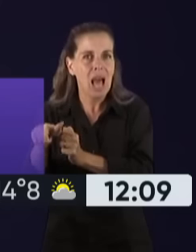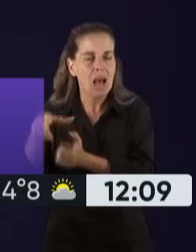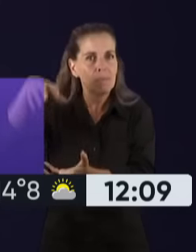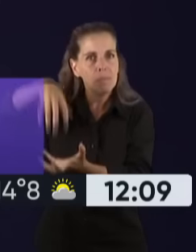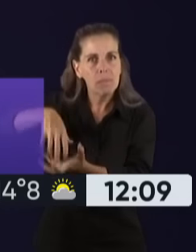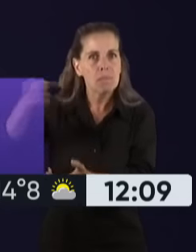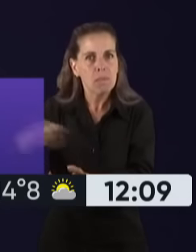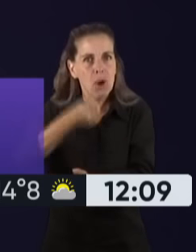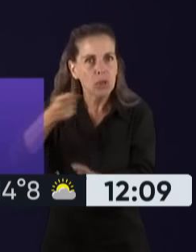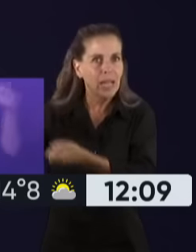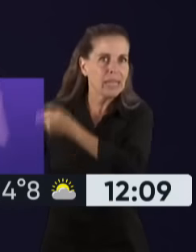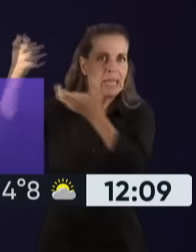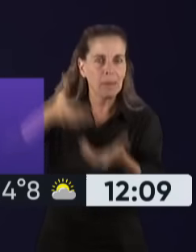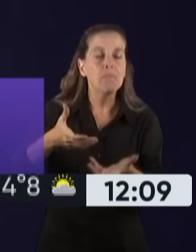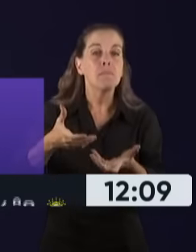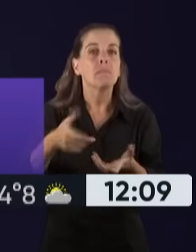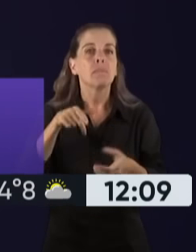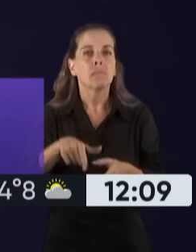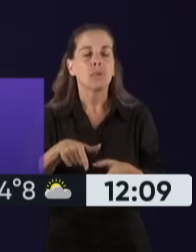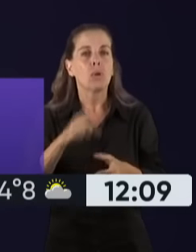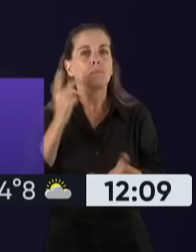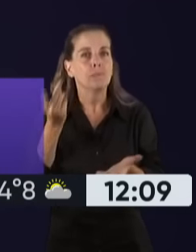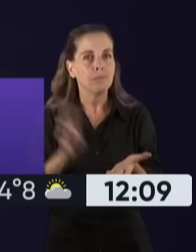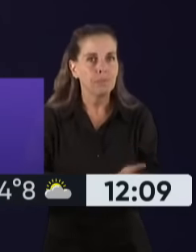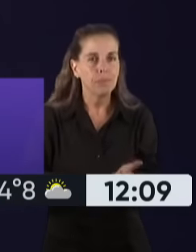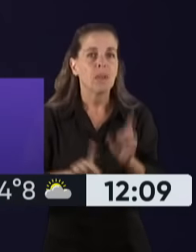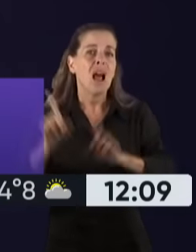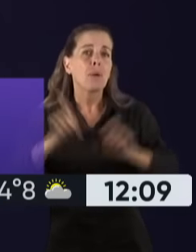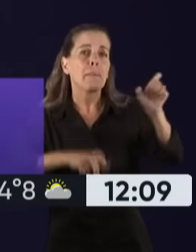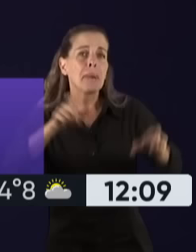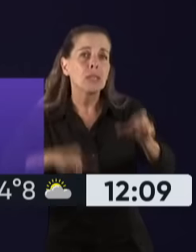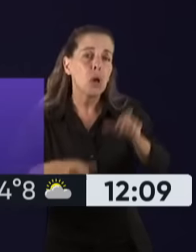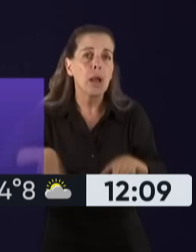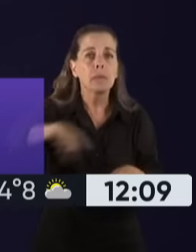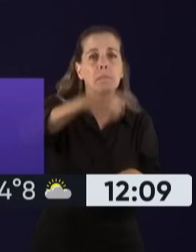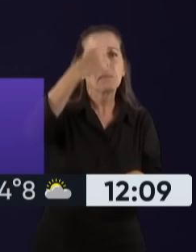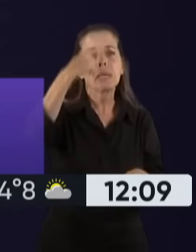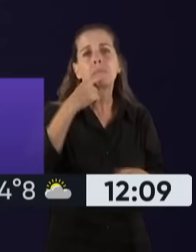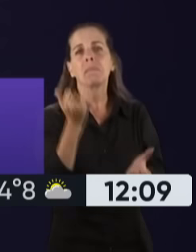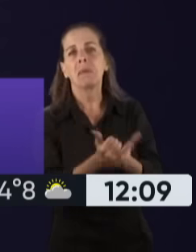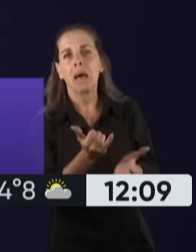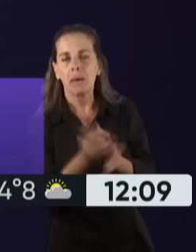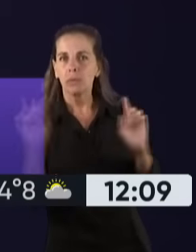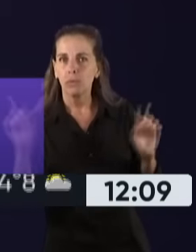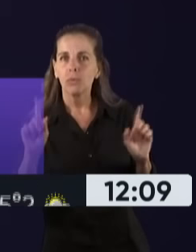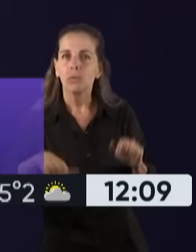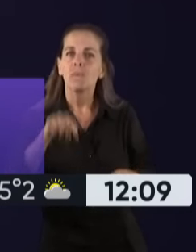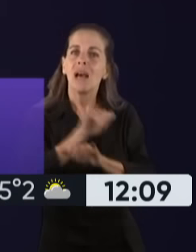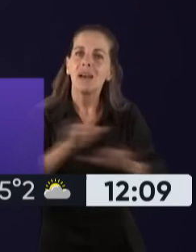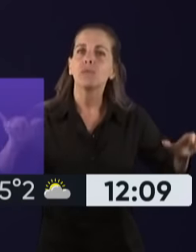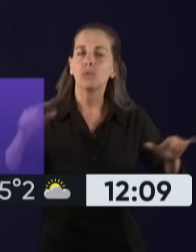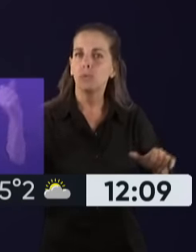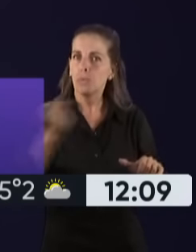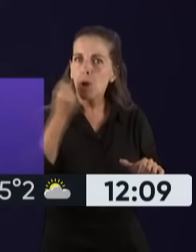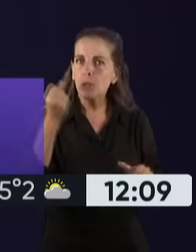esto se traduce repito lo que para muchos les parecerá un anuncio menor esto se traduce en que muchos